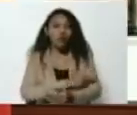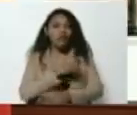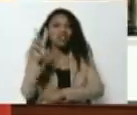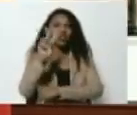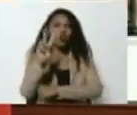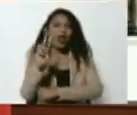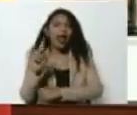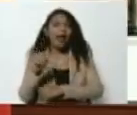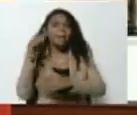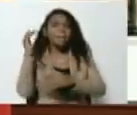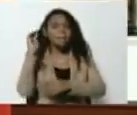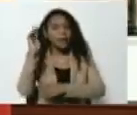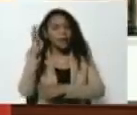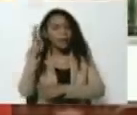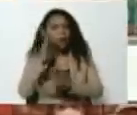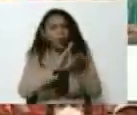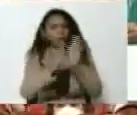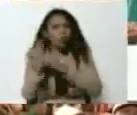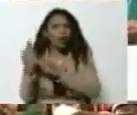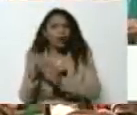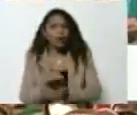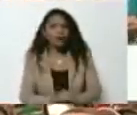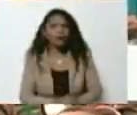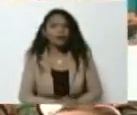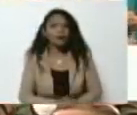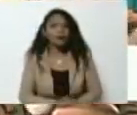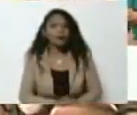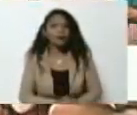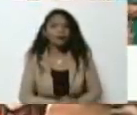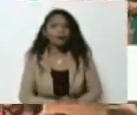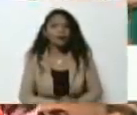el Parlamento Comunal.